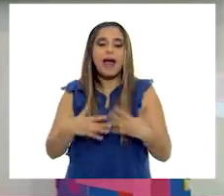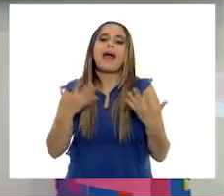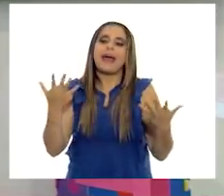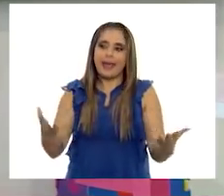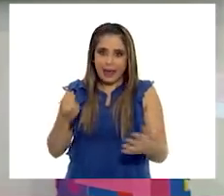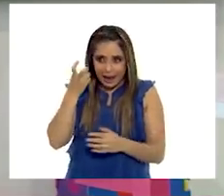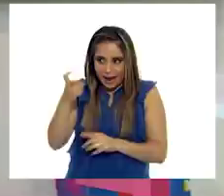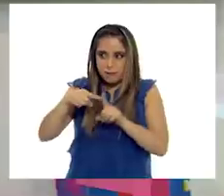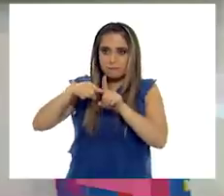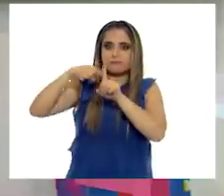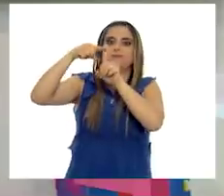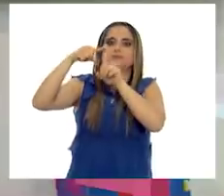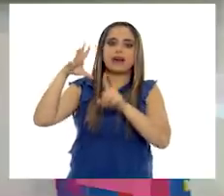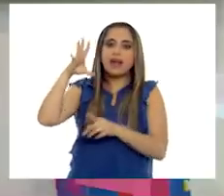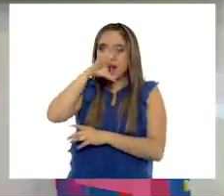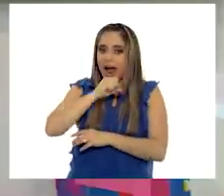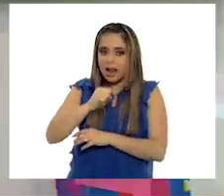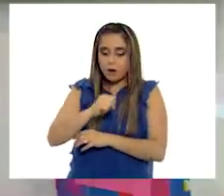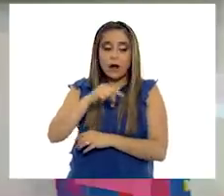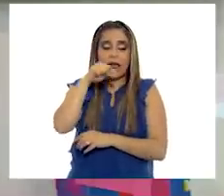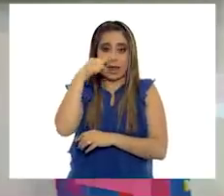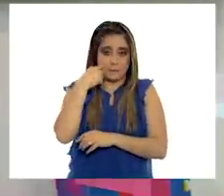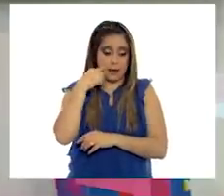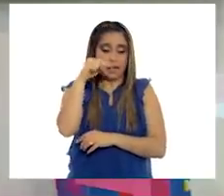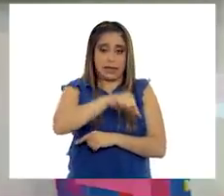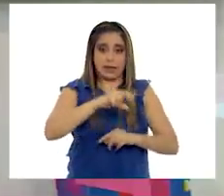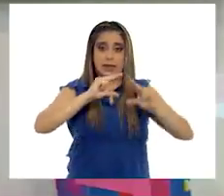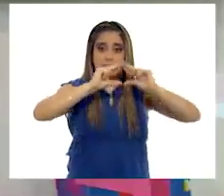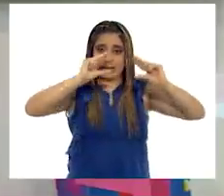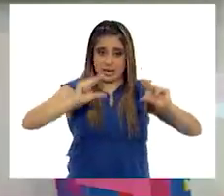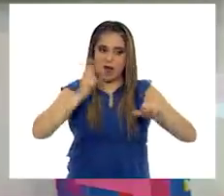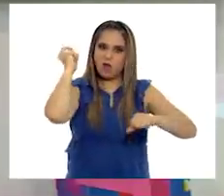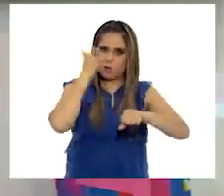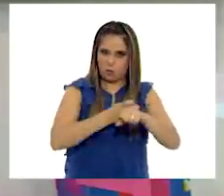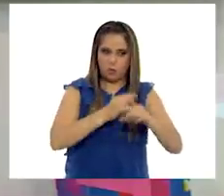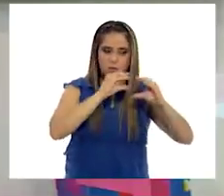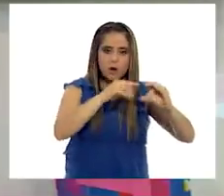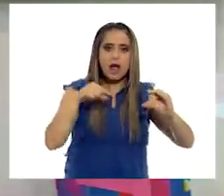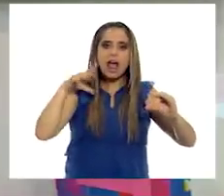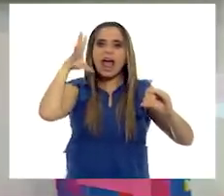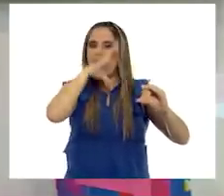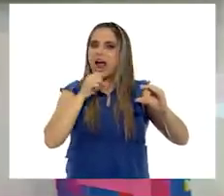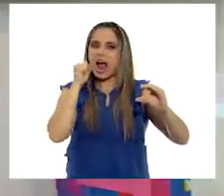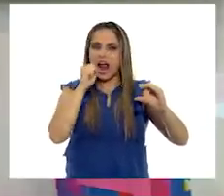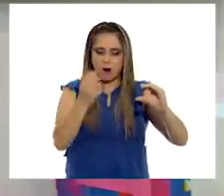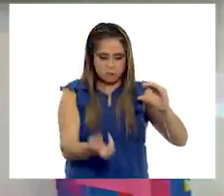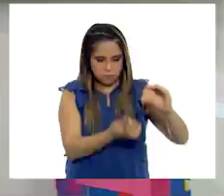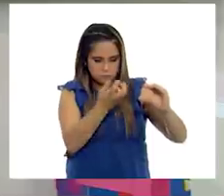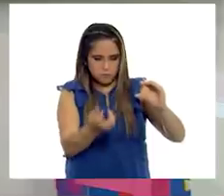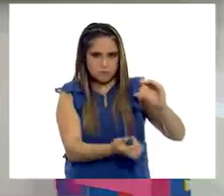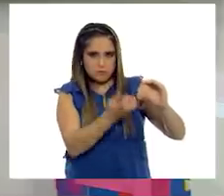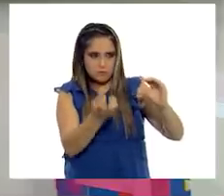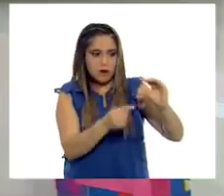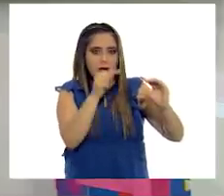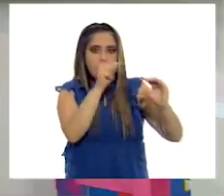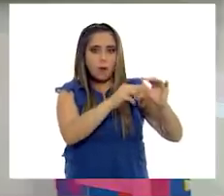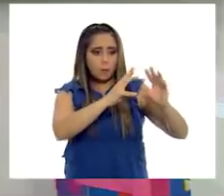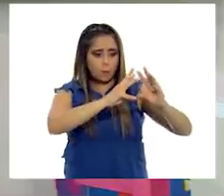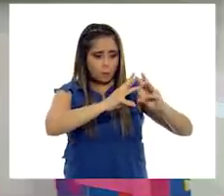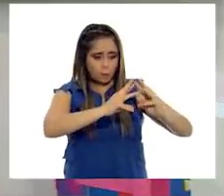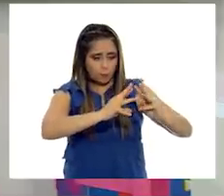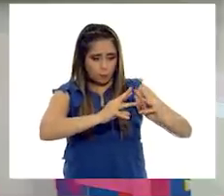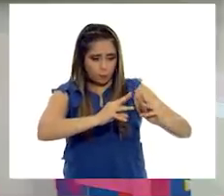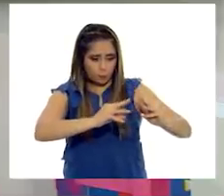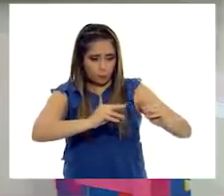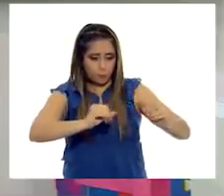su temperatura. En el caso del hielo, ¿Sí? al tener ese aumento de temperatura por el fuego, se está derritiendo y